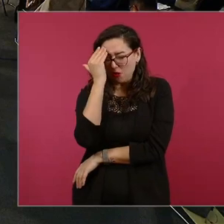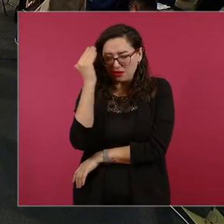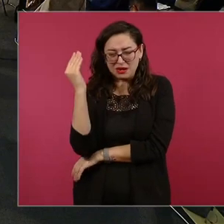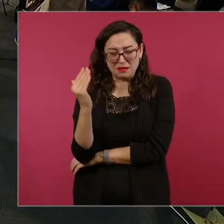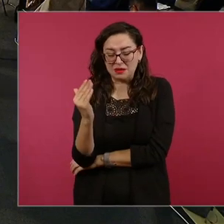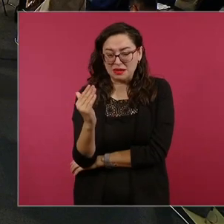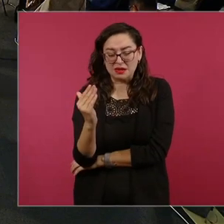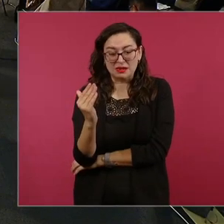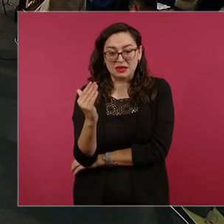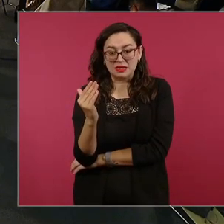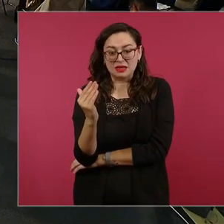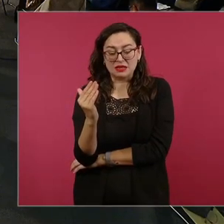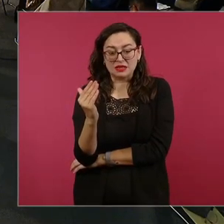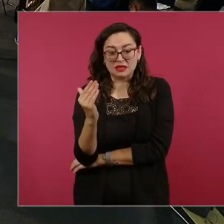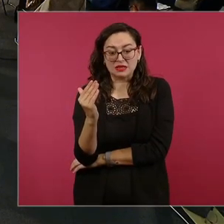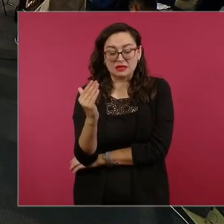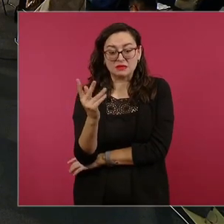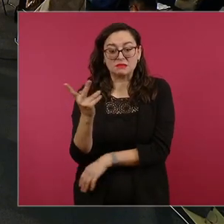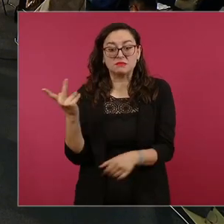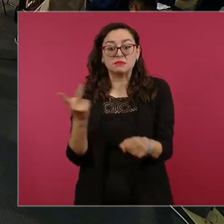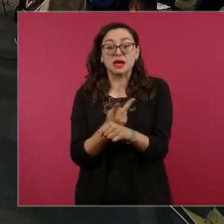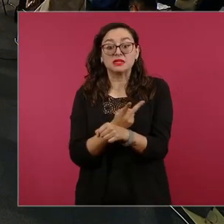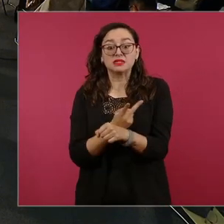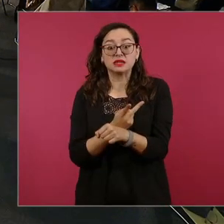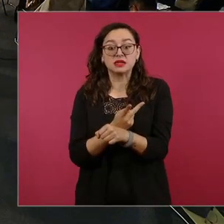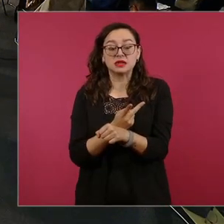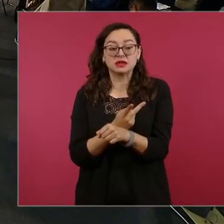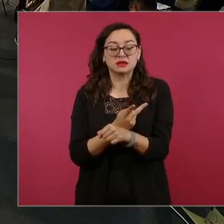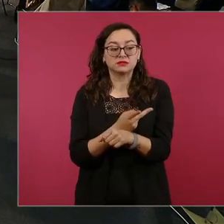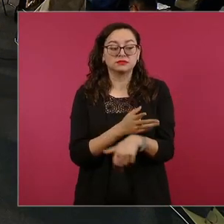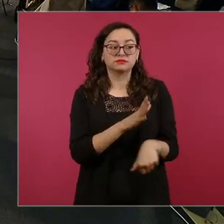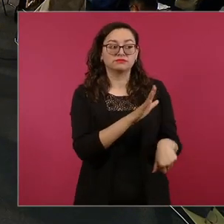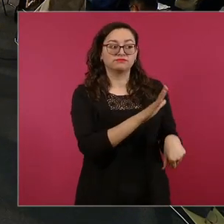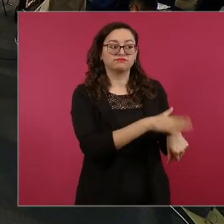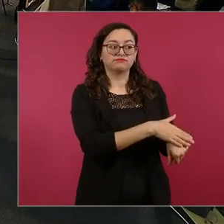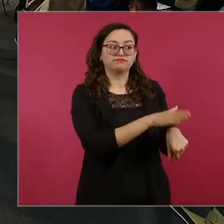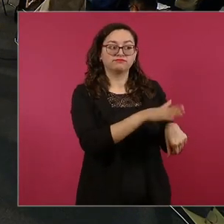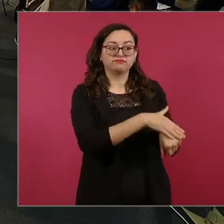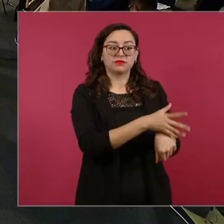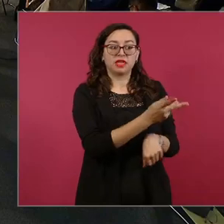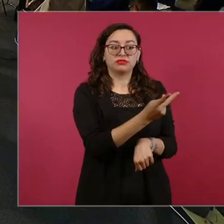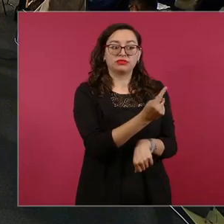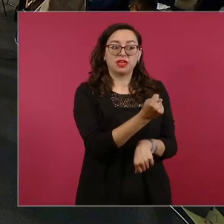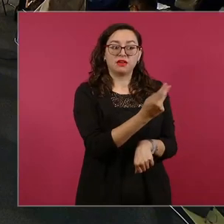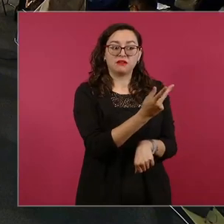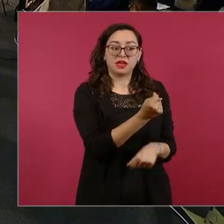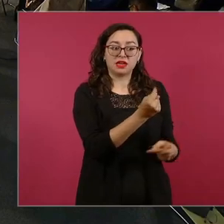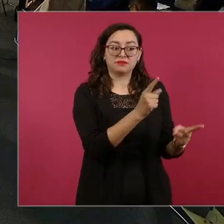más famosos de programas de radio, de televisión,